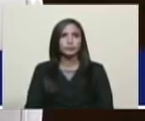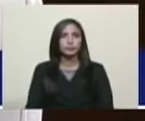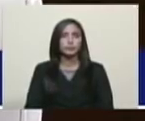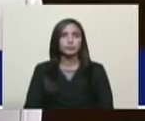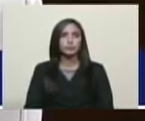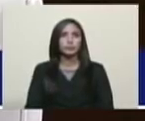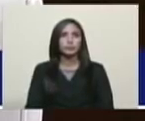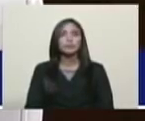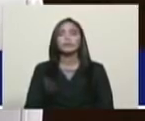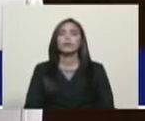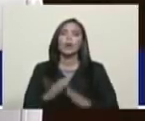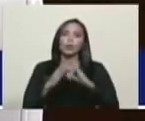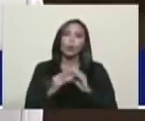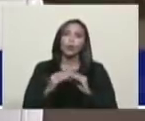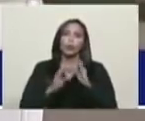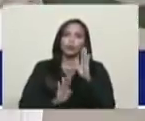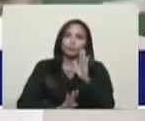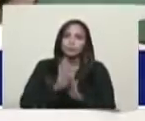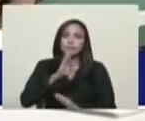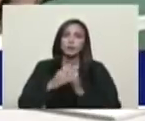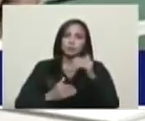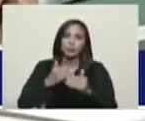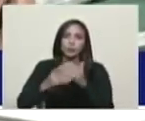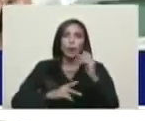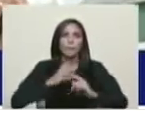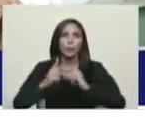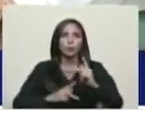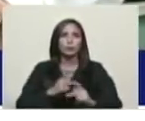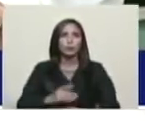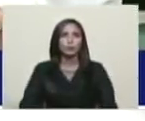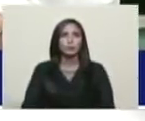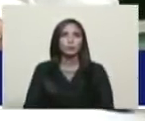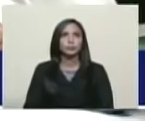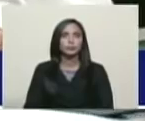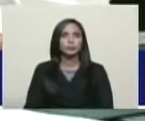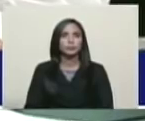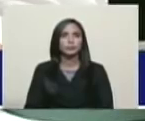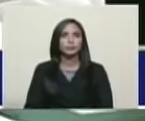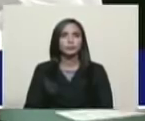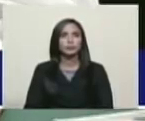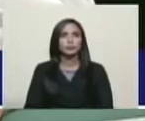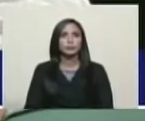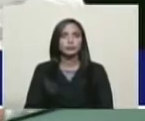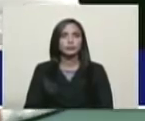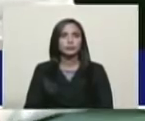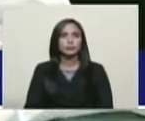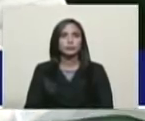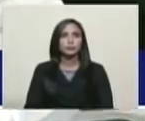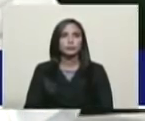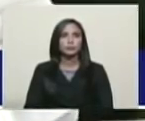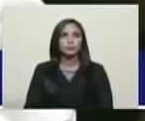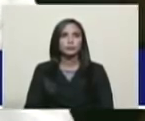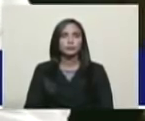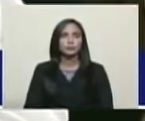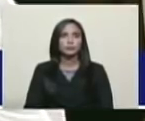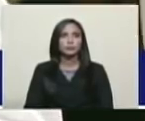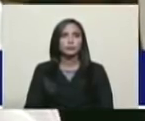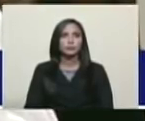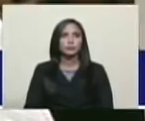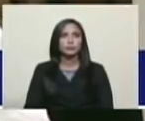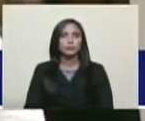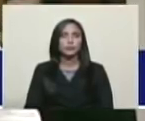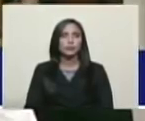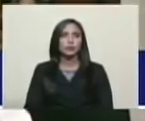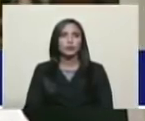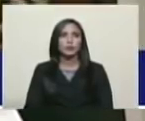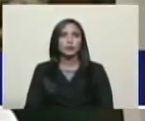y a construir. A construir lo que son las condiciones